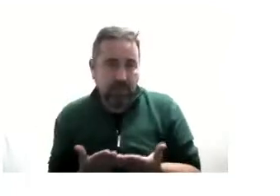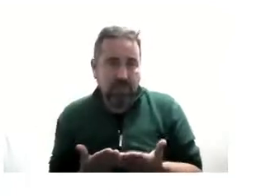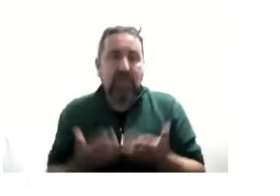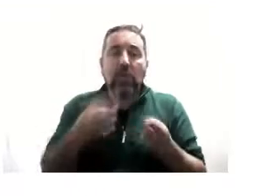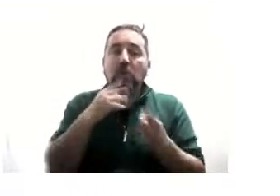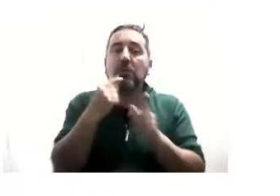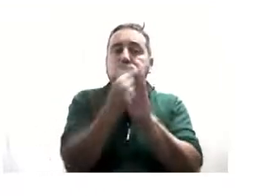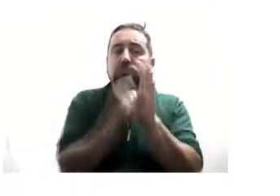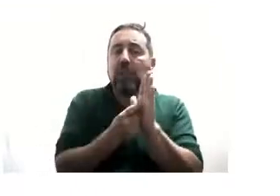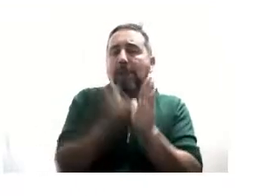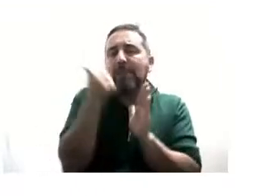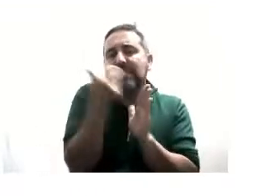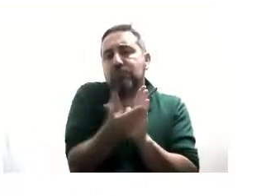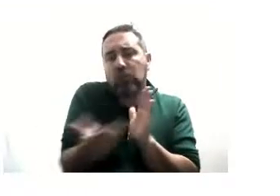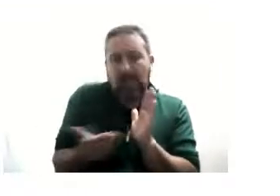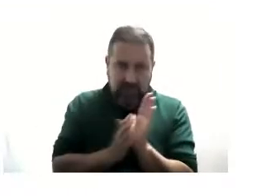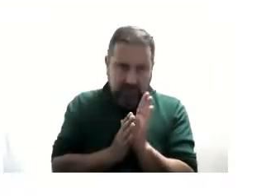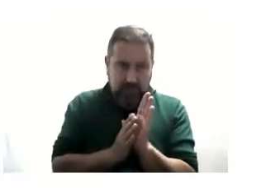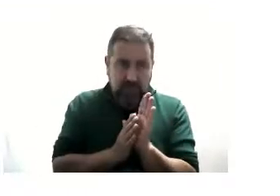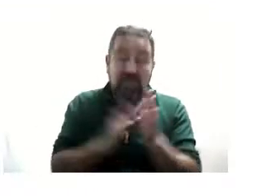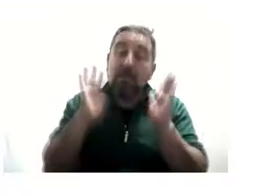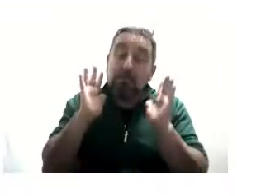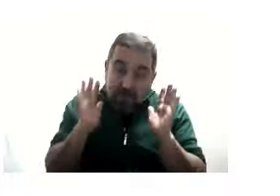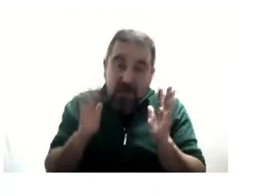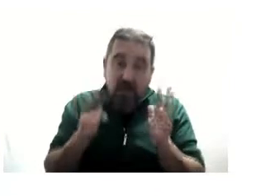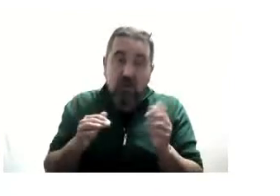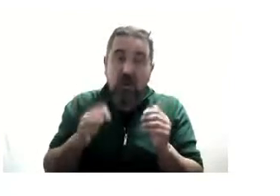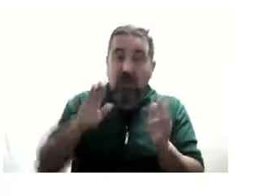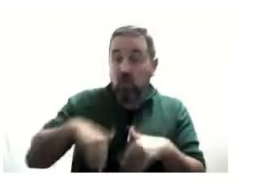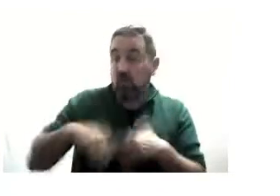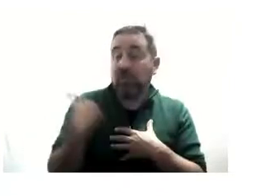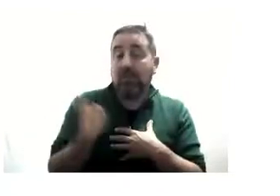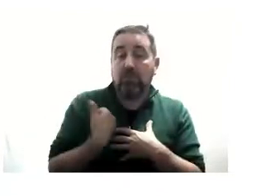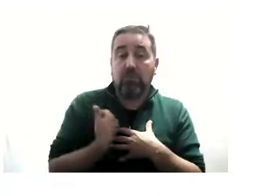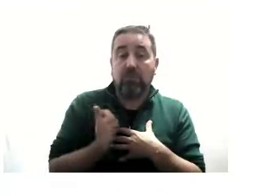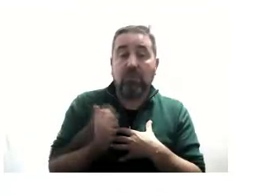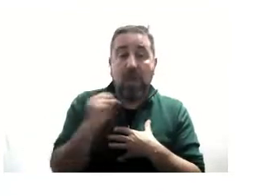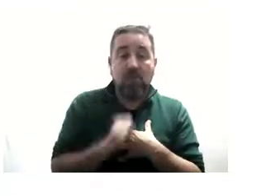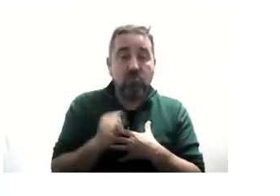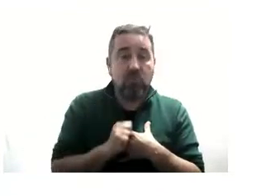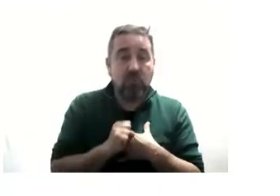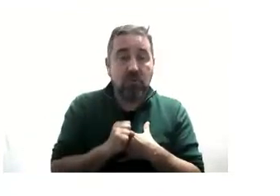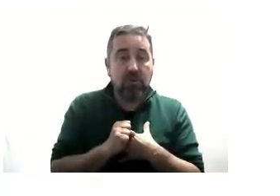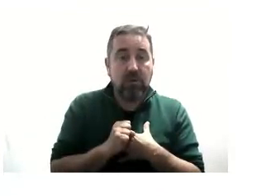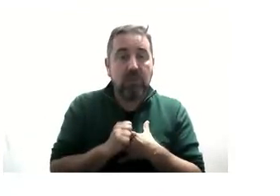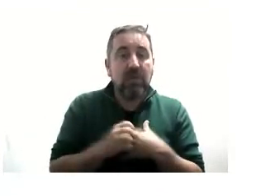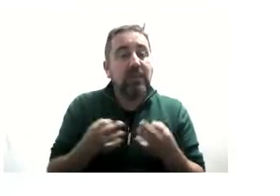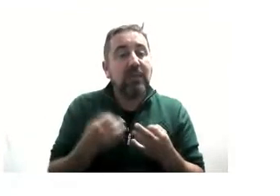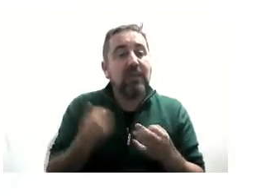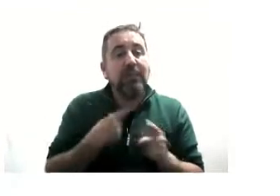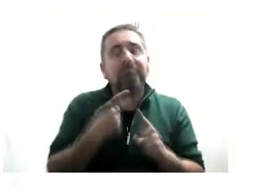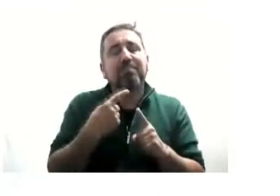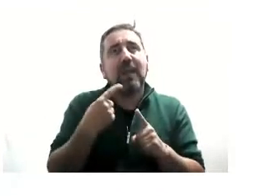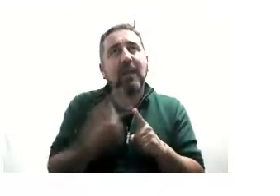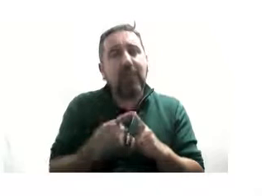factores clínicos más importantes, pero que quizá lo que ha variado en los últimos años es que cada vez tenemos que